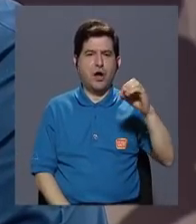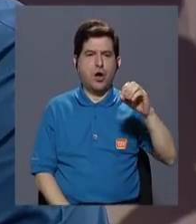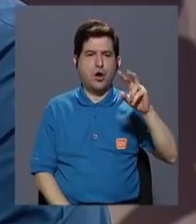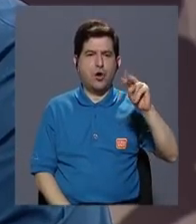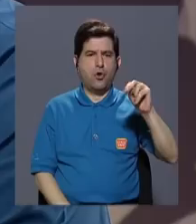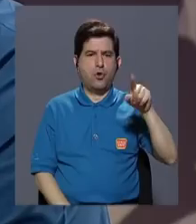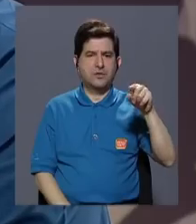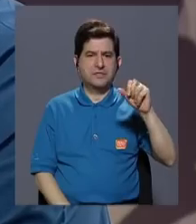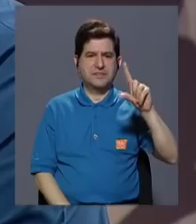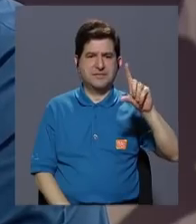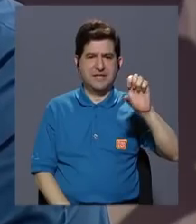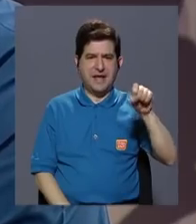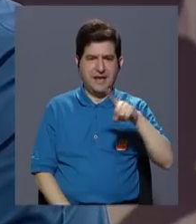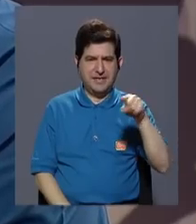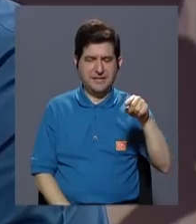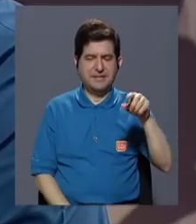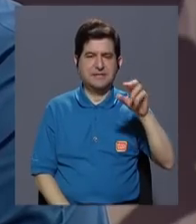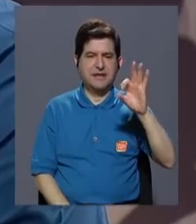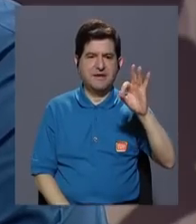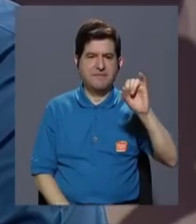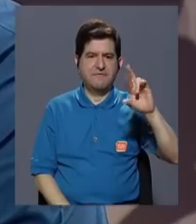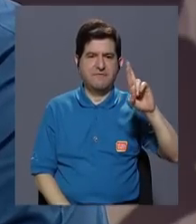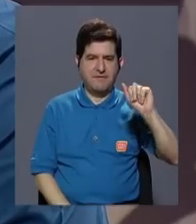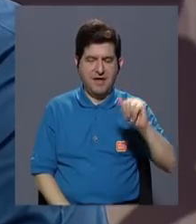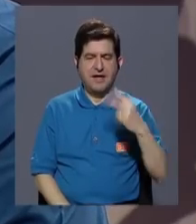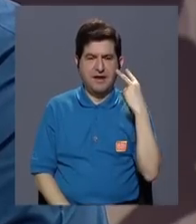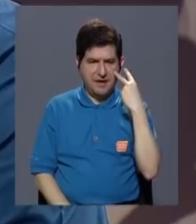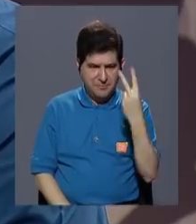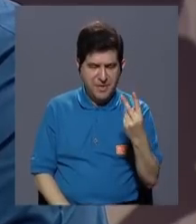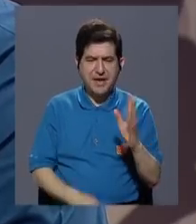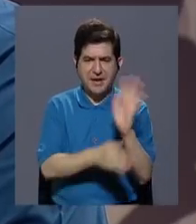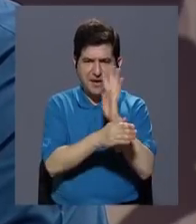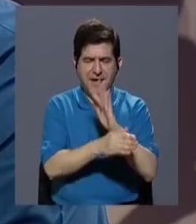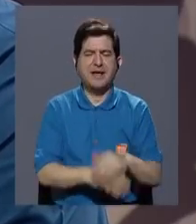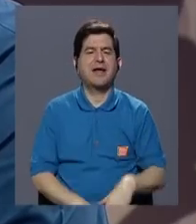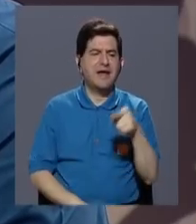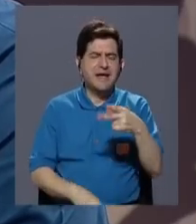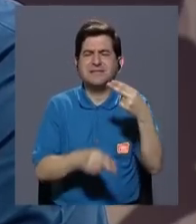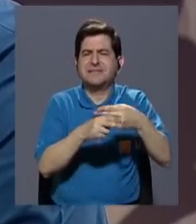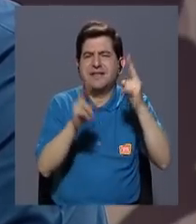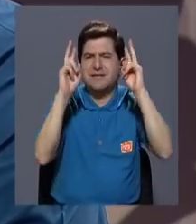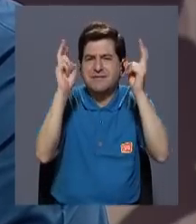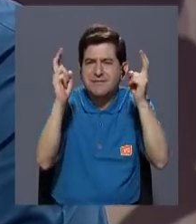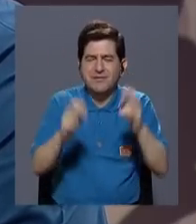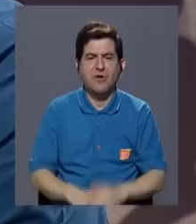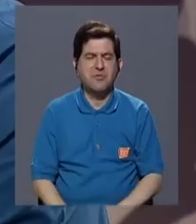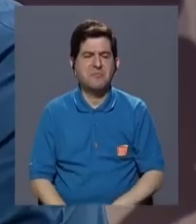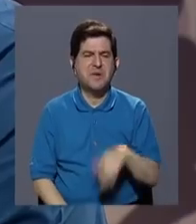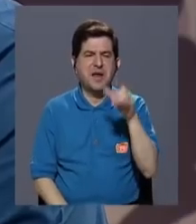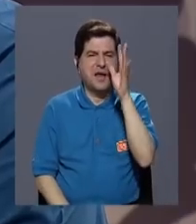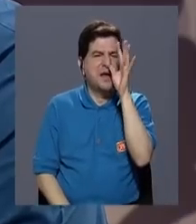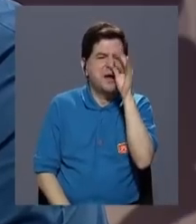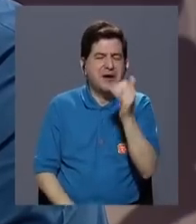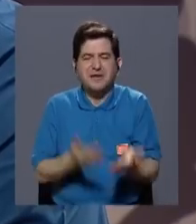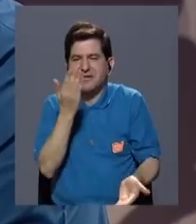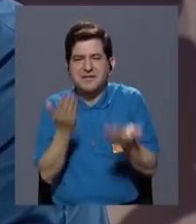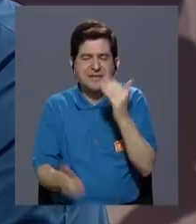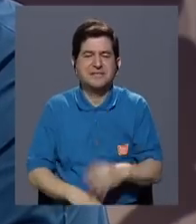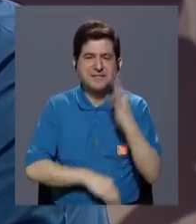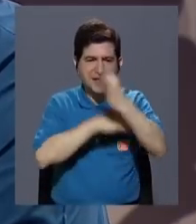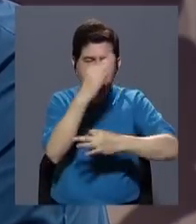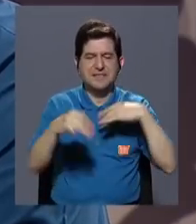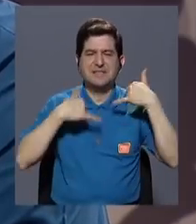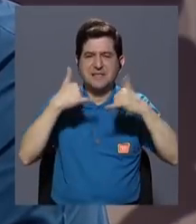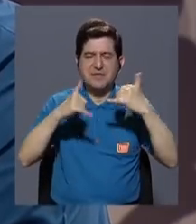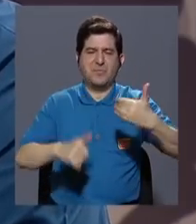la gacela tiene un doble sentido que lo van a descubrir en la película pero es un apodo que se lo hacían como por en un poco como de burla por el